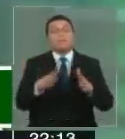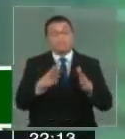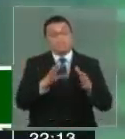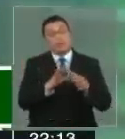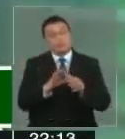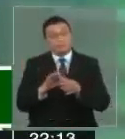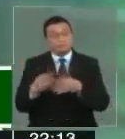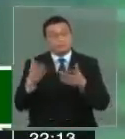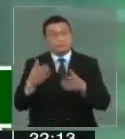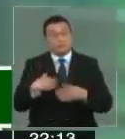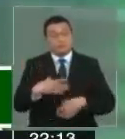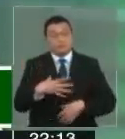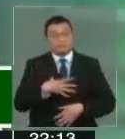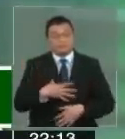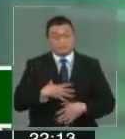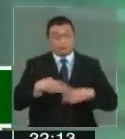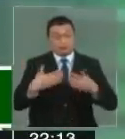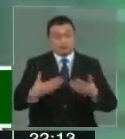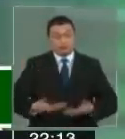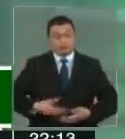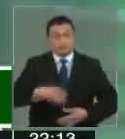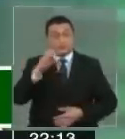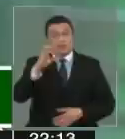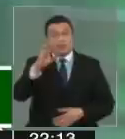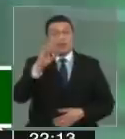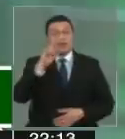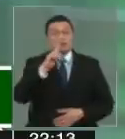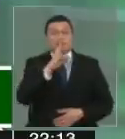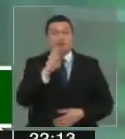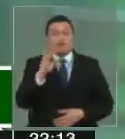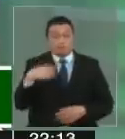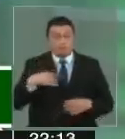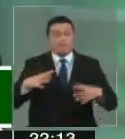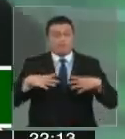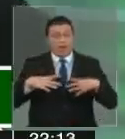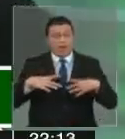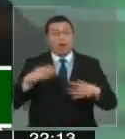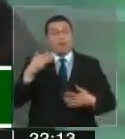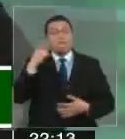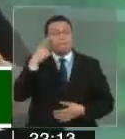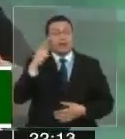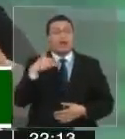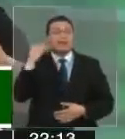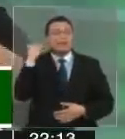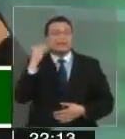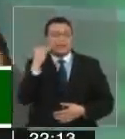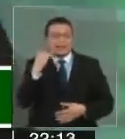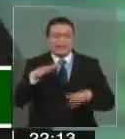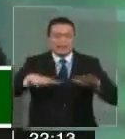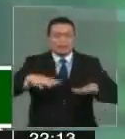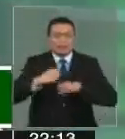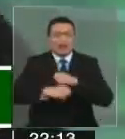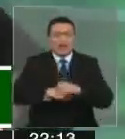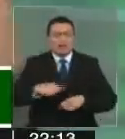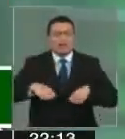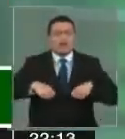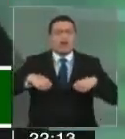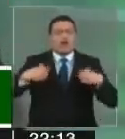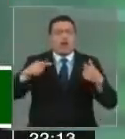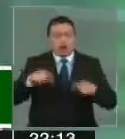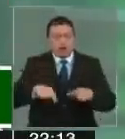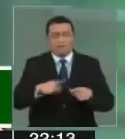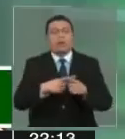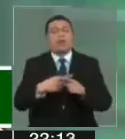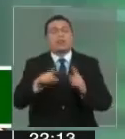mi embarazo con Cristóbal fue un embarazo feliz, pero de niña. Corriendo para allá, corriendo para acá, luchando por la vida, tratando